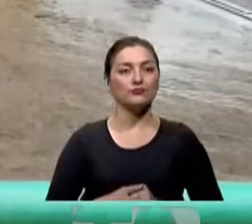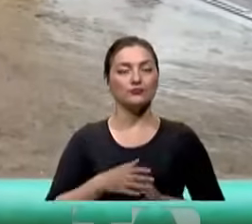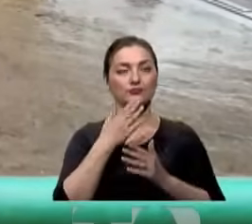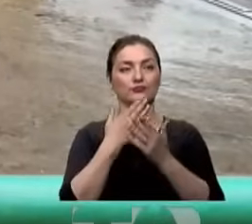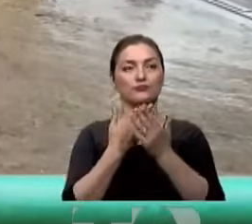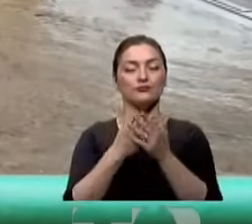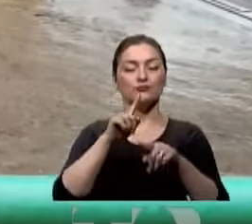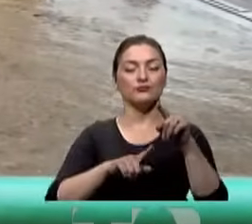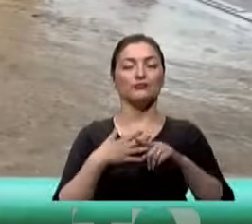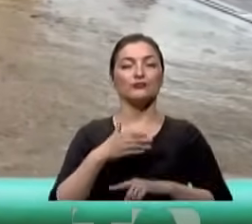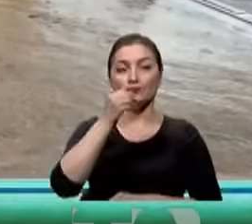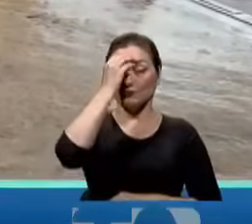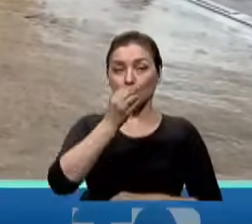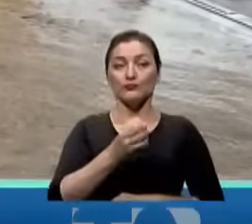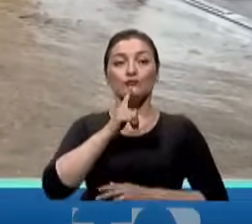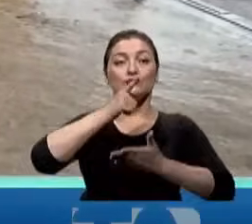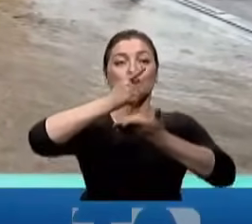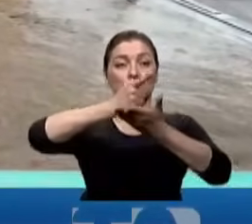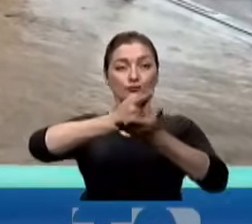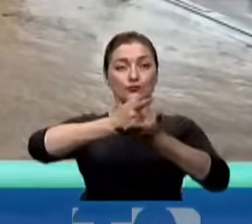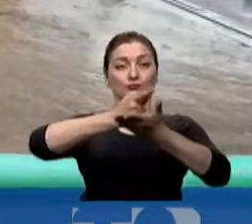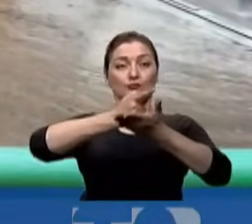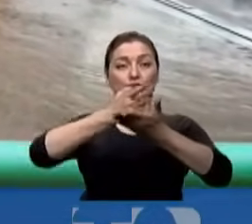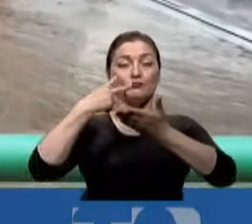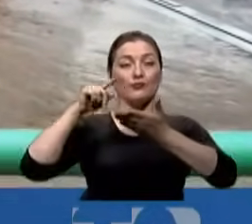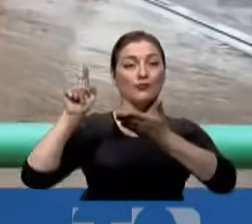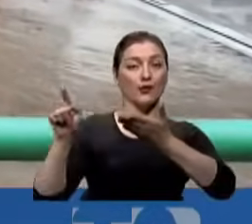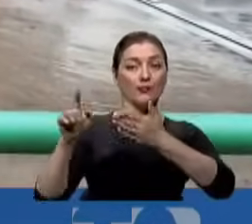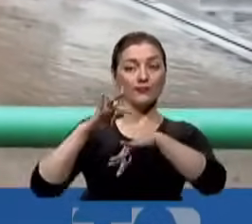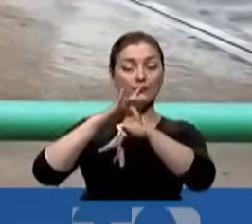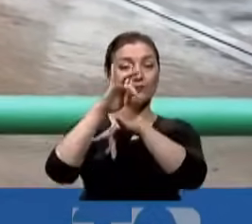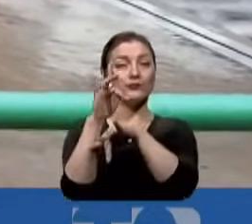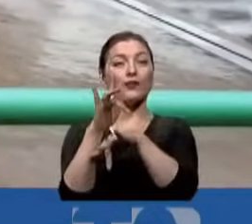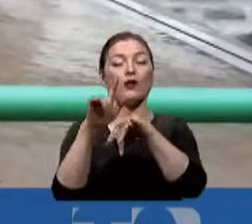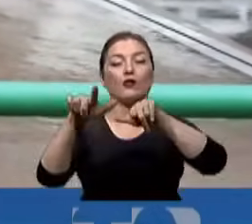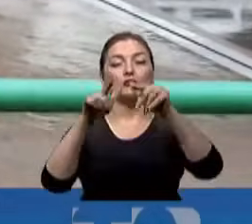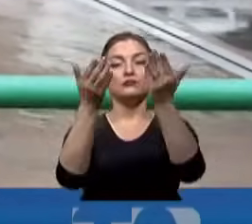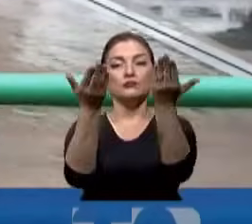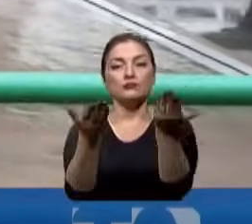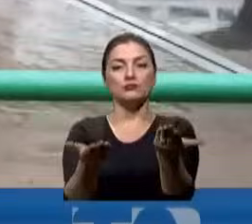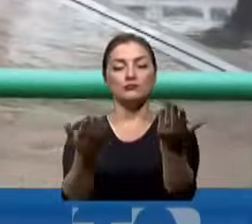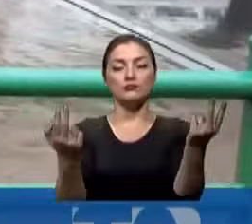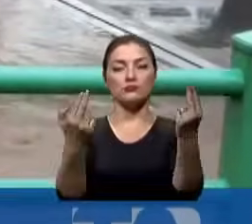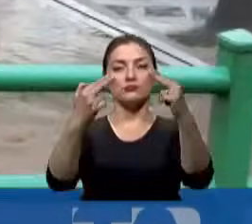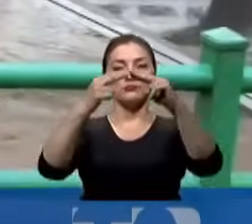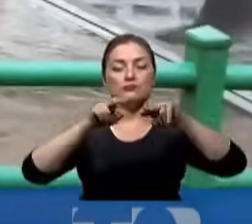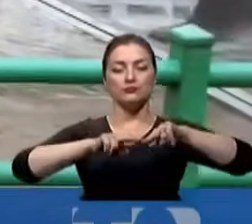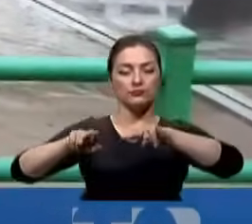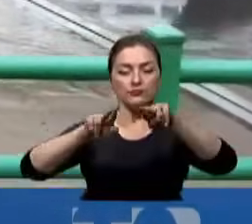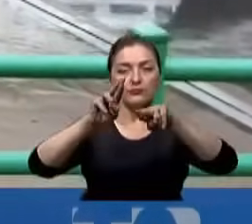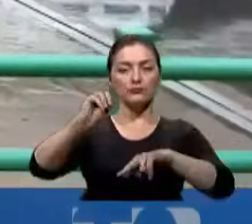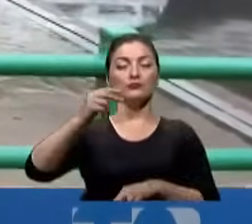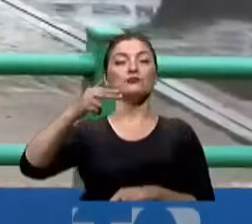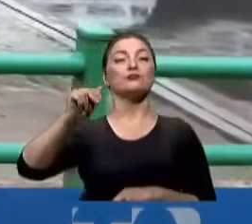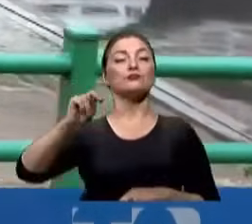Gracias, chicas, amigos, ¿qué tal? Buenos días. Así es, efectivamente, como ya les comentamos más temprano, me encuentro sobre el puente del río Machangara. Esto